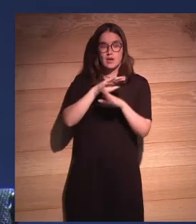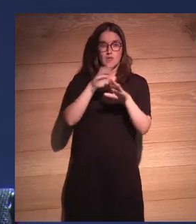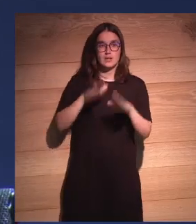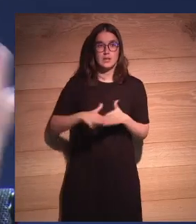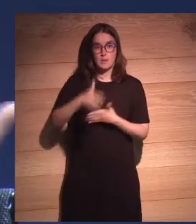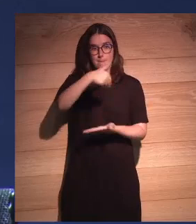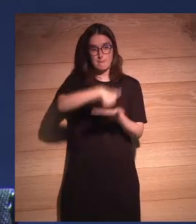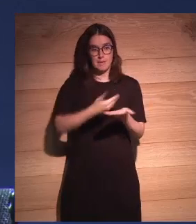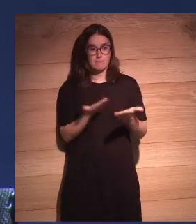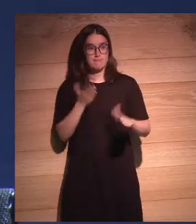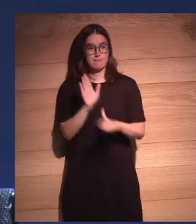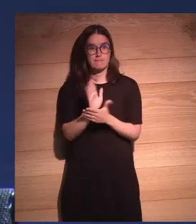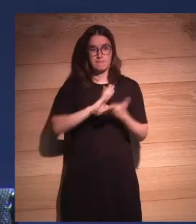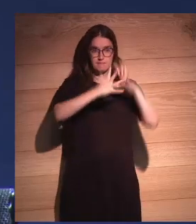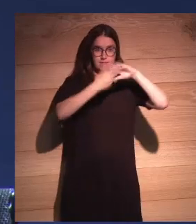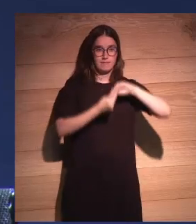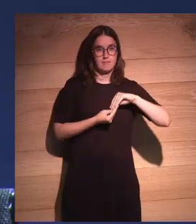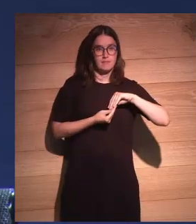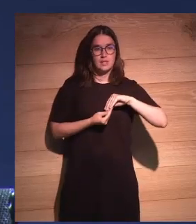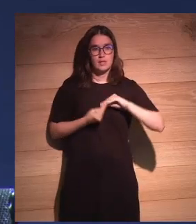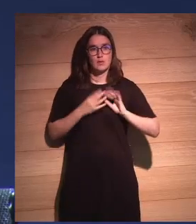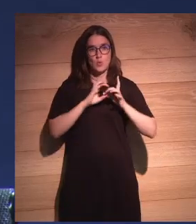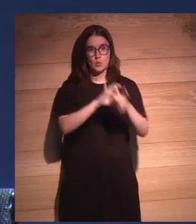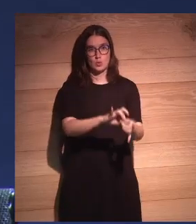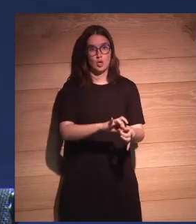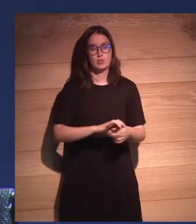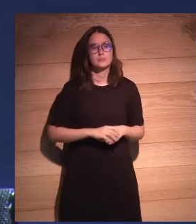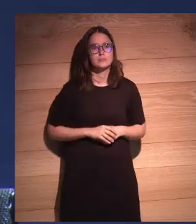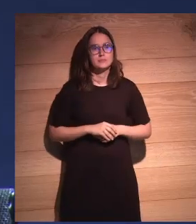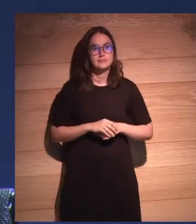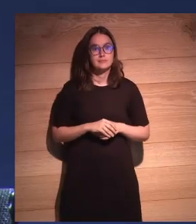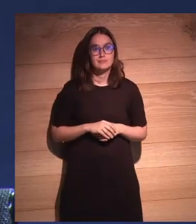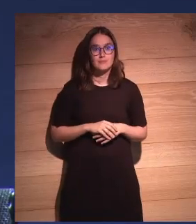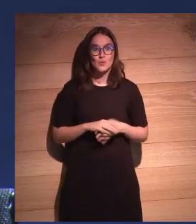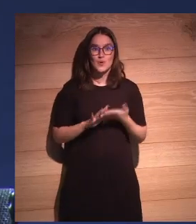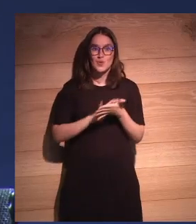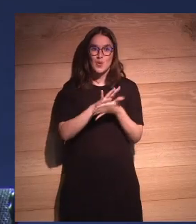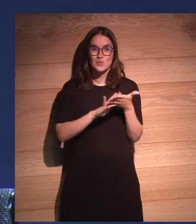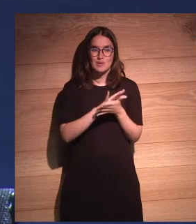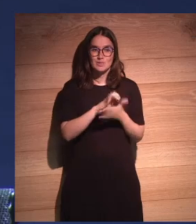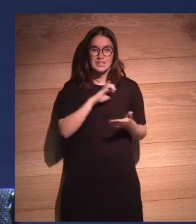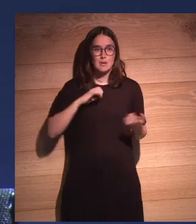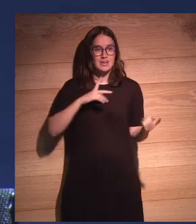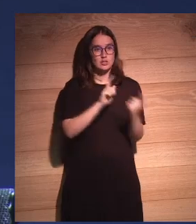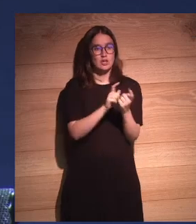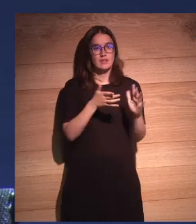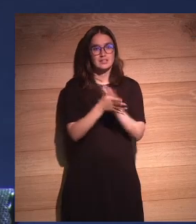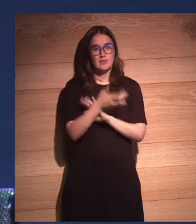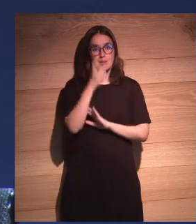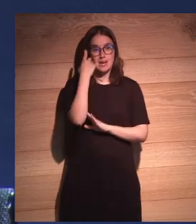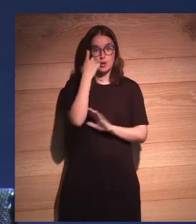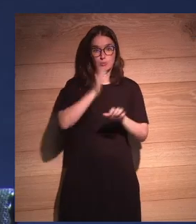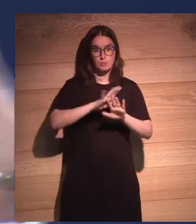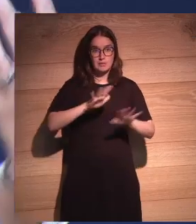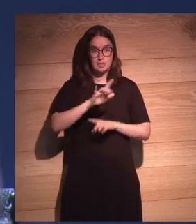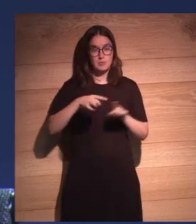final demanda y oferta, y ser capaz de unirlo. Y cuando hablamos de personalizar, es no solamente para el alumno,